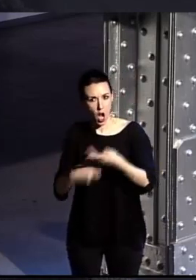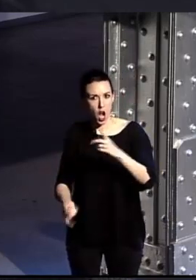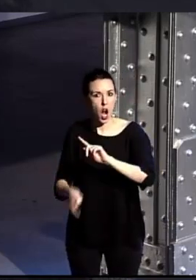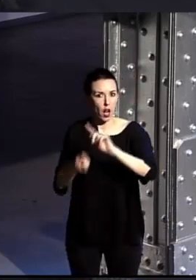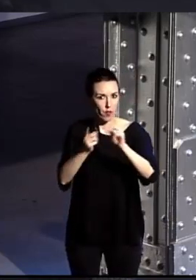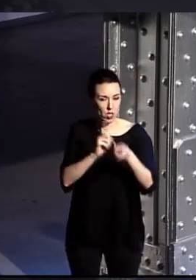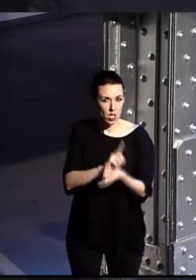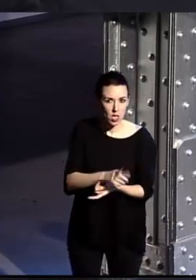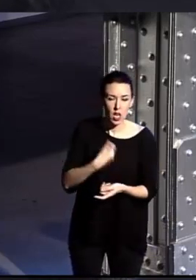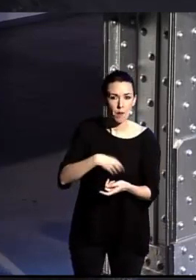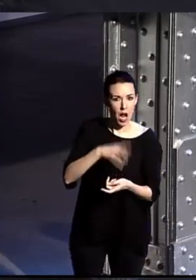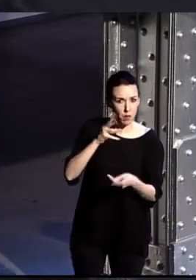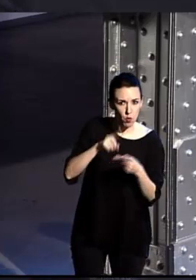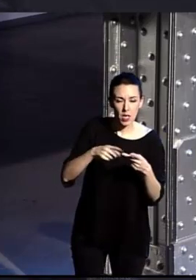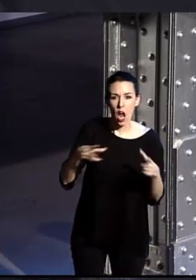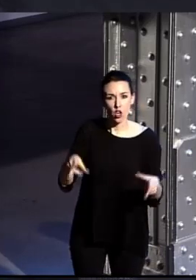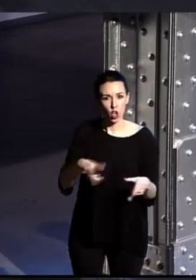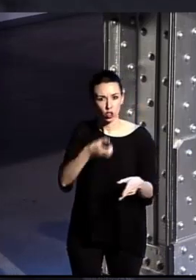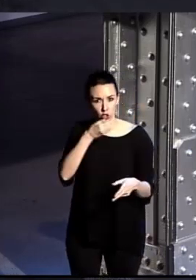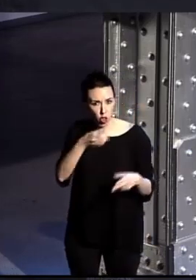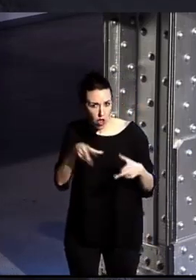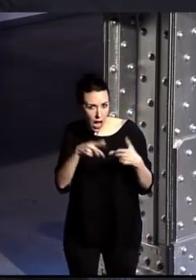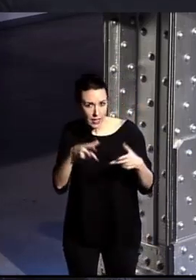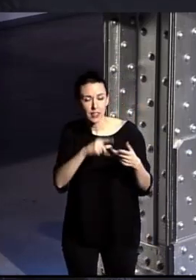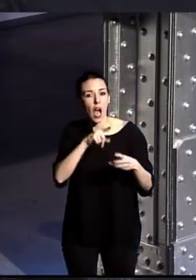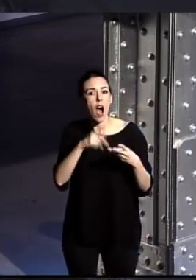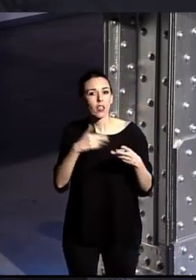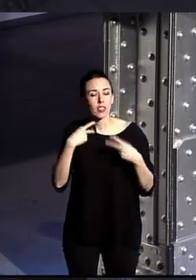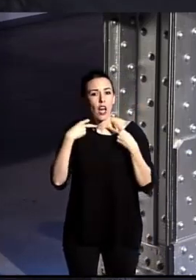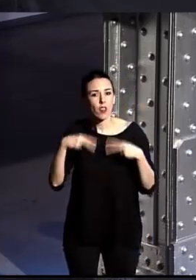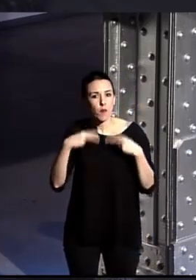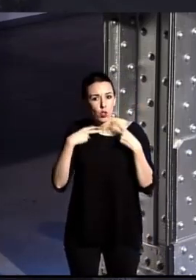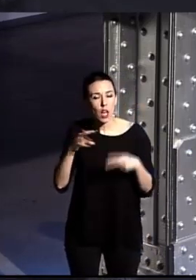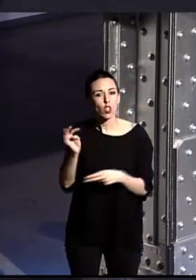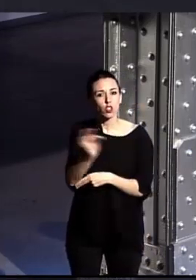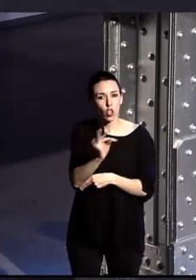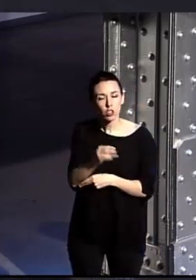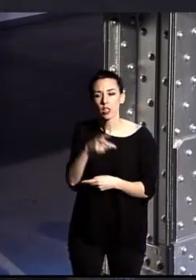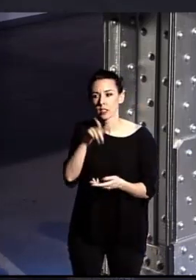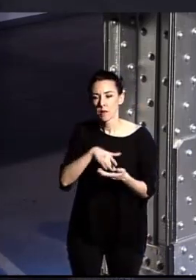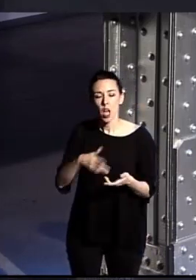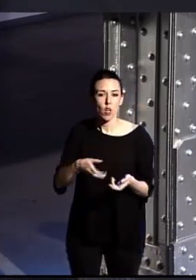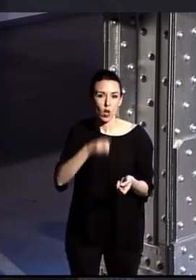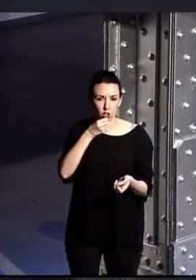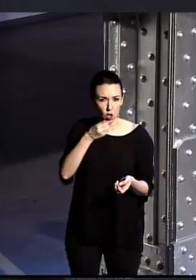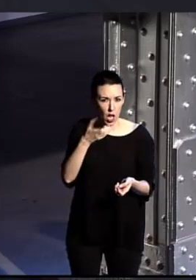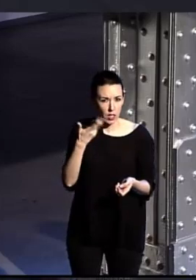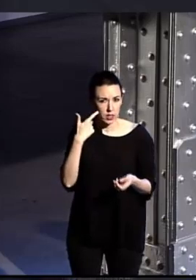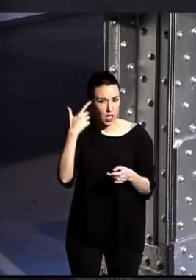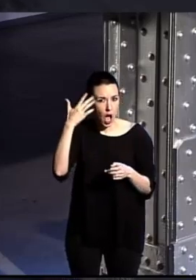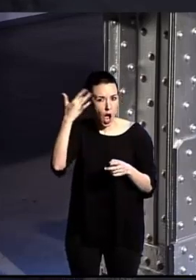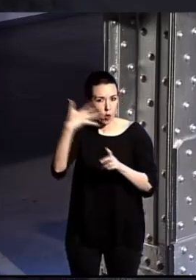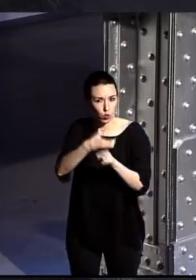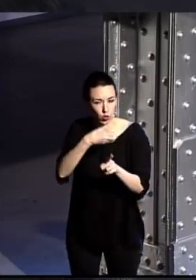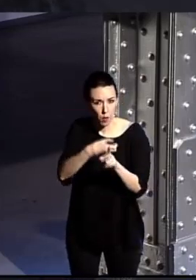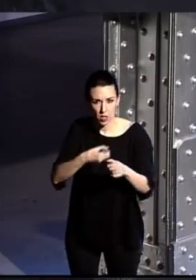era republicano, era socialista, fue incluso diputado. Tolstoy fue un socialista utópico que gastó